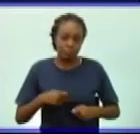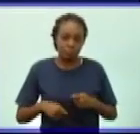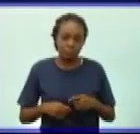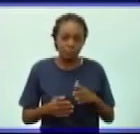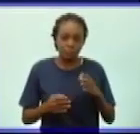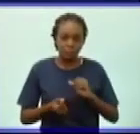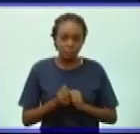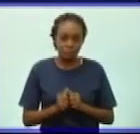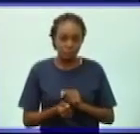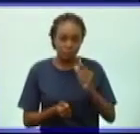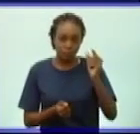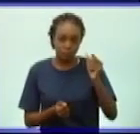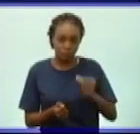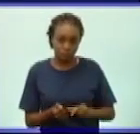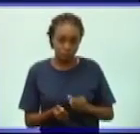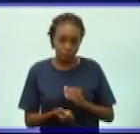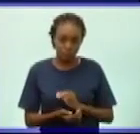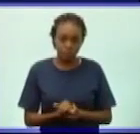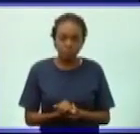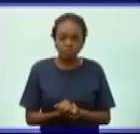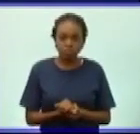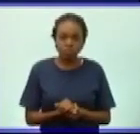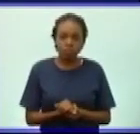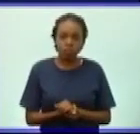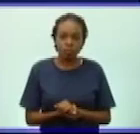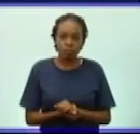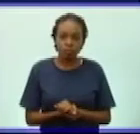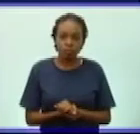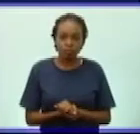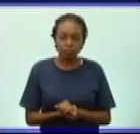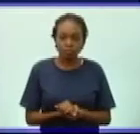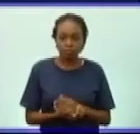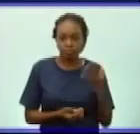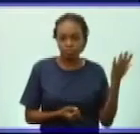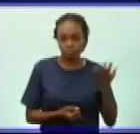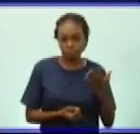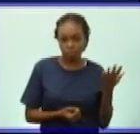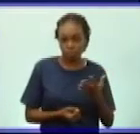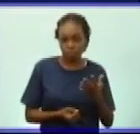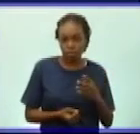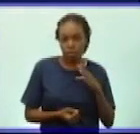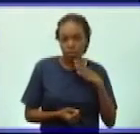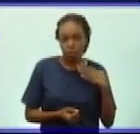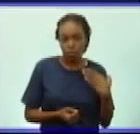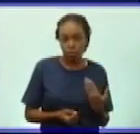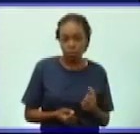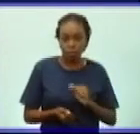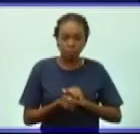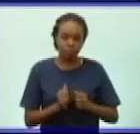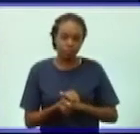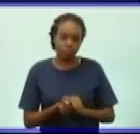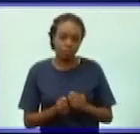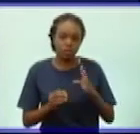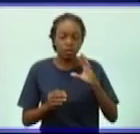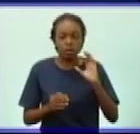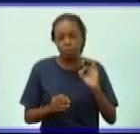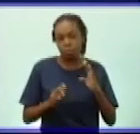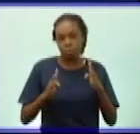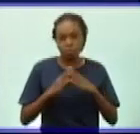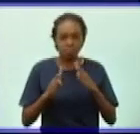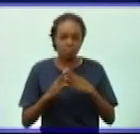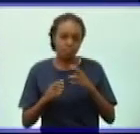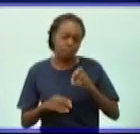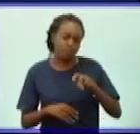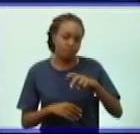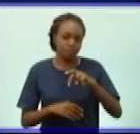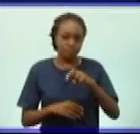se mueve con velocidad, es decir, tanto cuando está entrenando como cuando se dirige a su casa, y van a